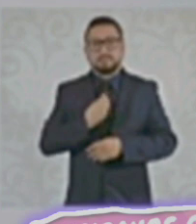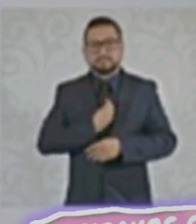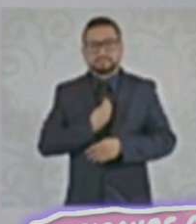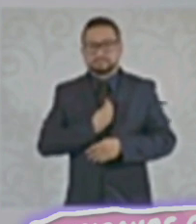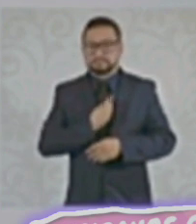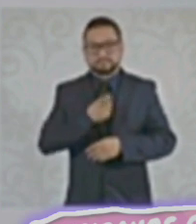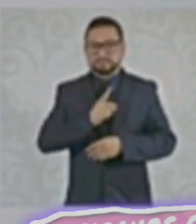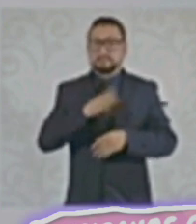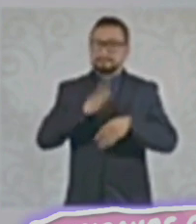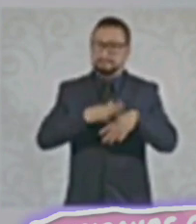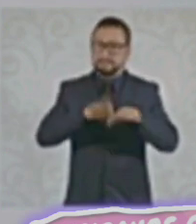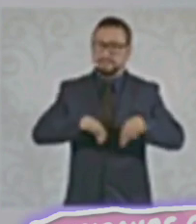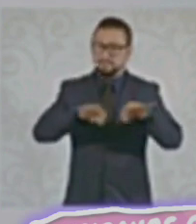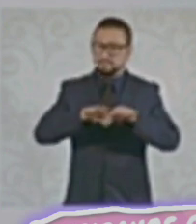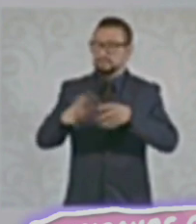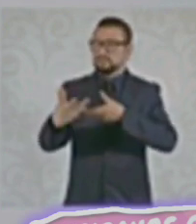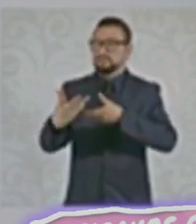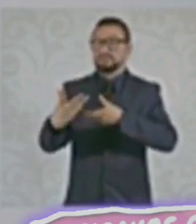la inclusión